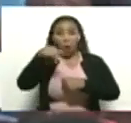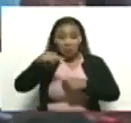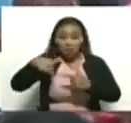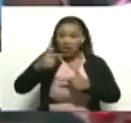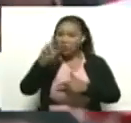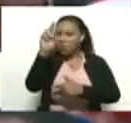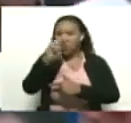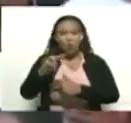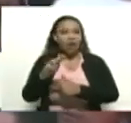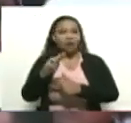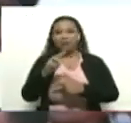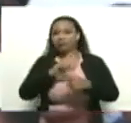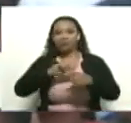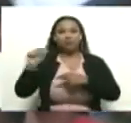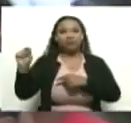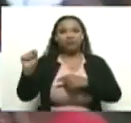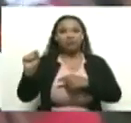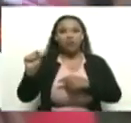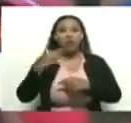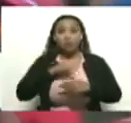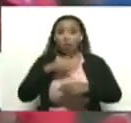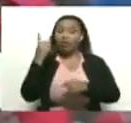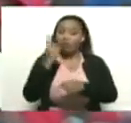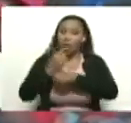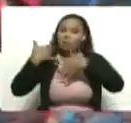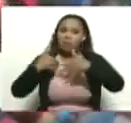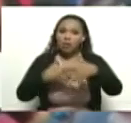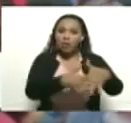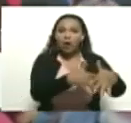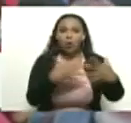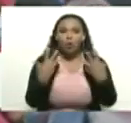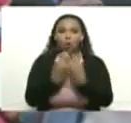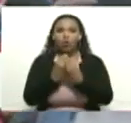debemos marchar, asegurar, hermanos y hermanas, que esta ruta